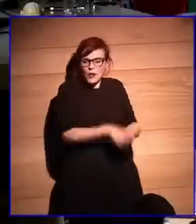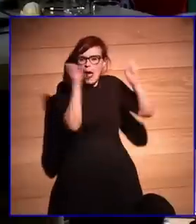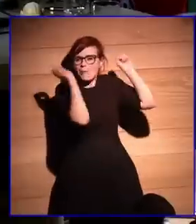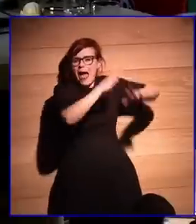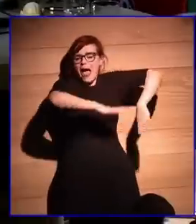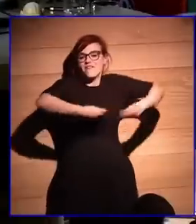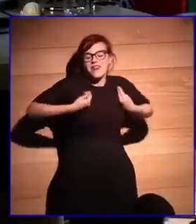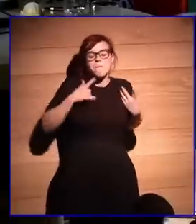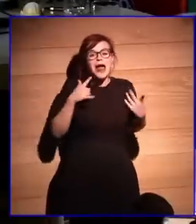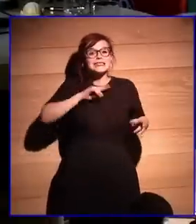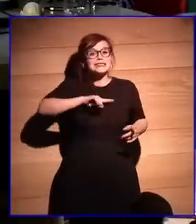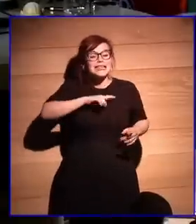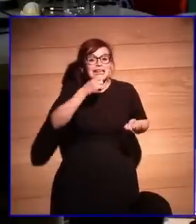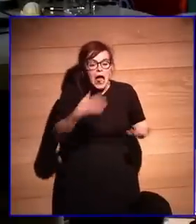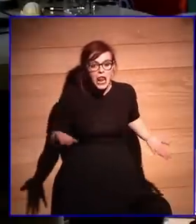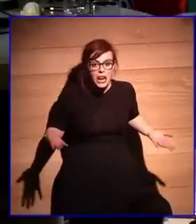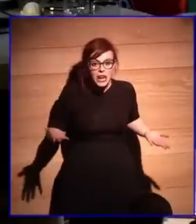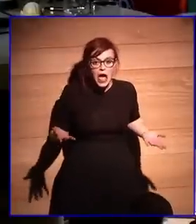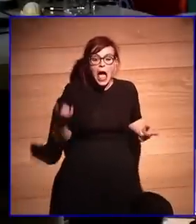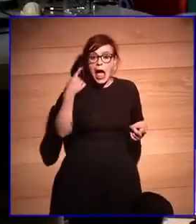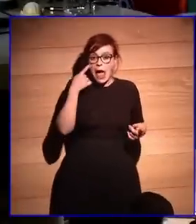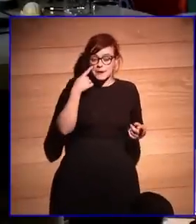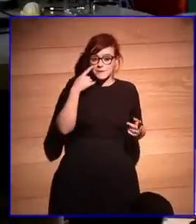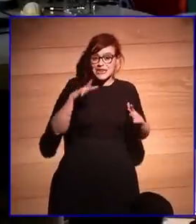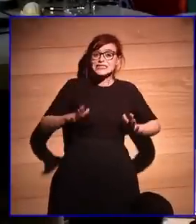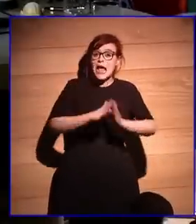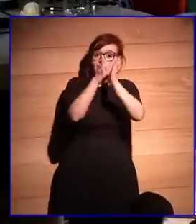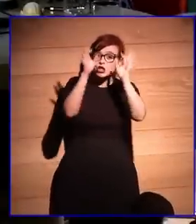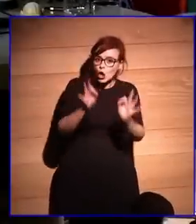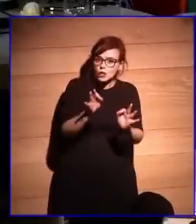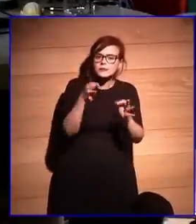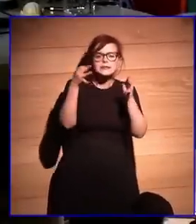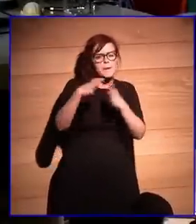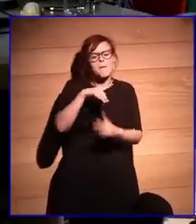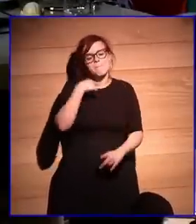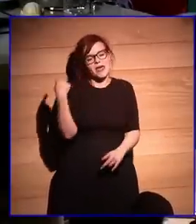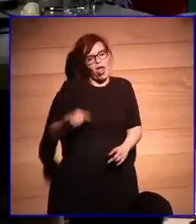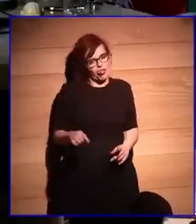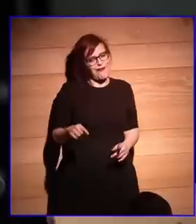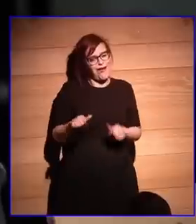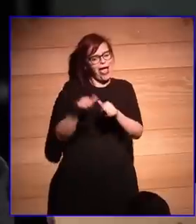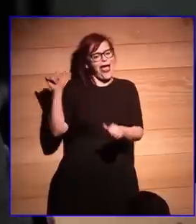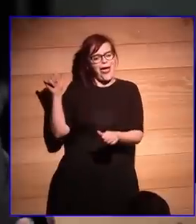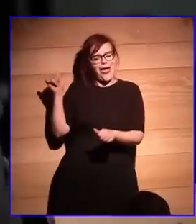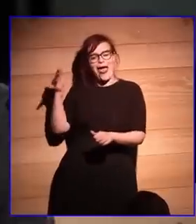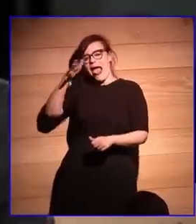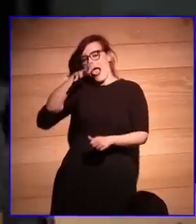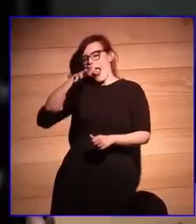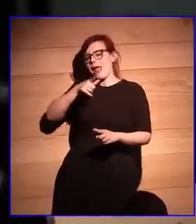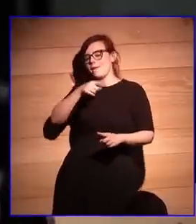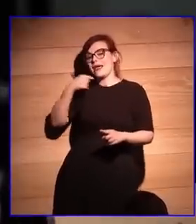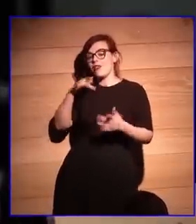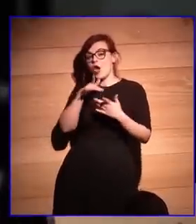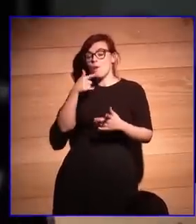borda, bueno, por saber qué se siente. Una de las características habituales en los santos precisamente es un pasado pecador. Precisamente un pasado